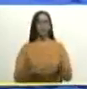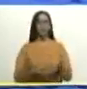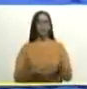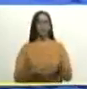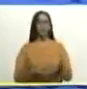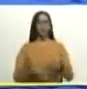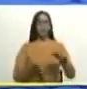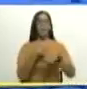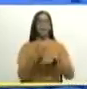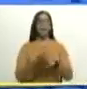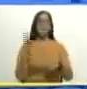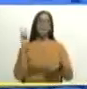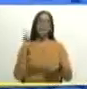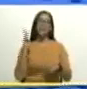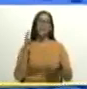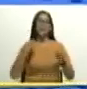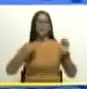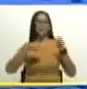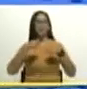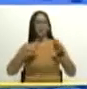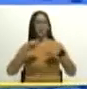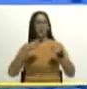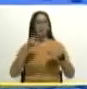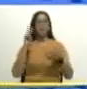El plan Venezuela Exportadora